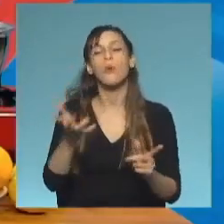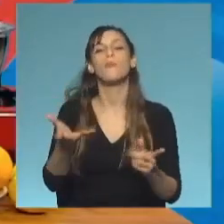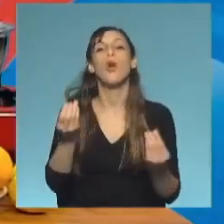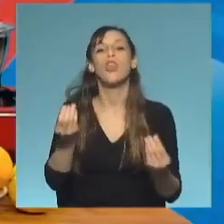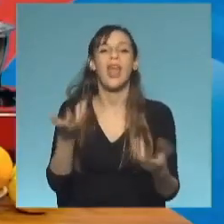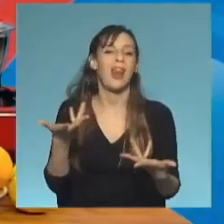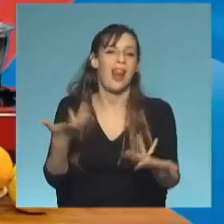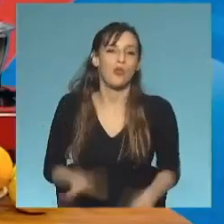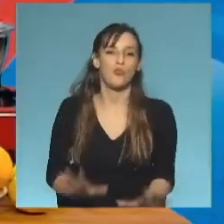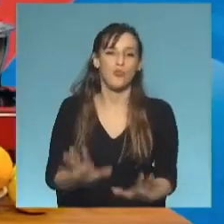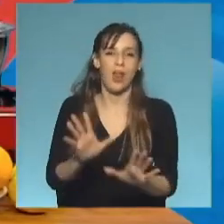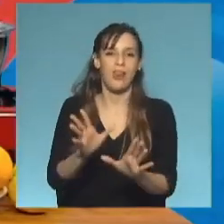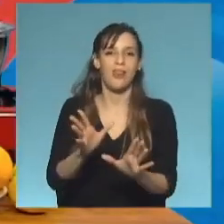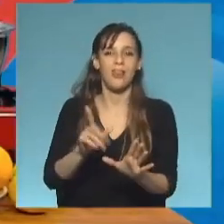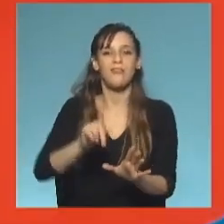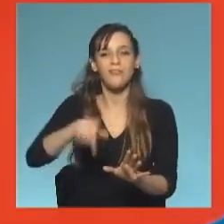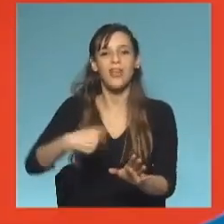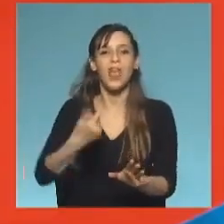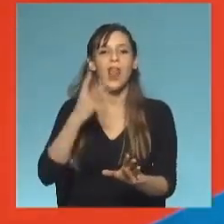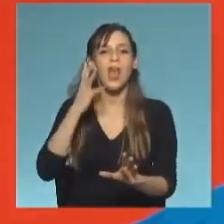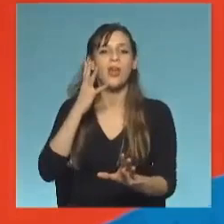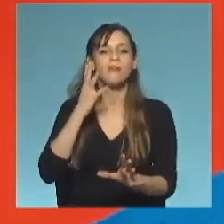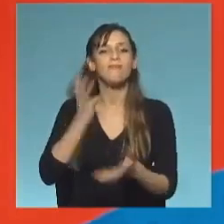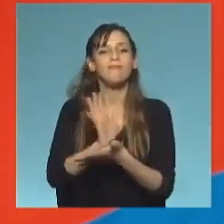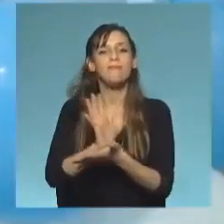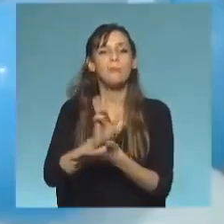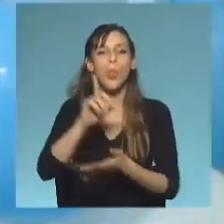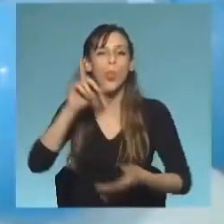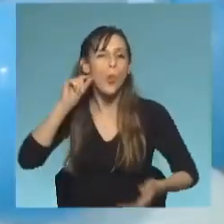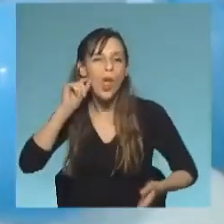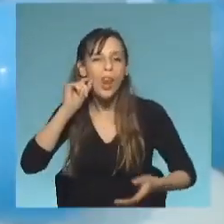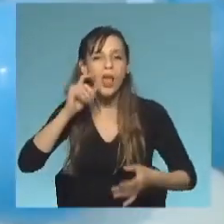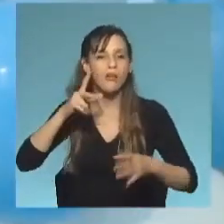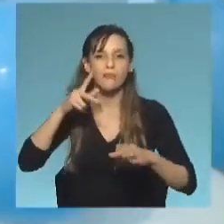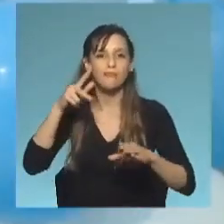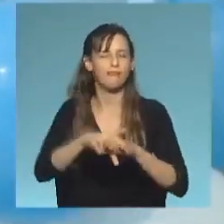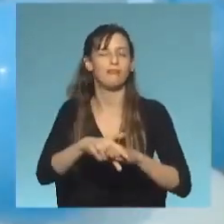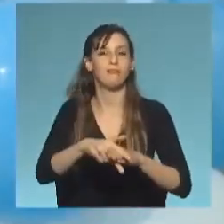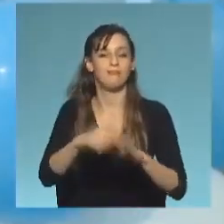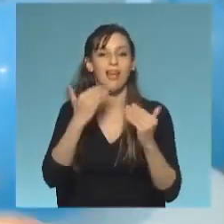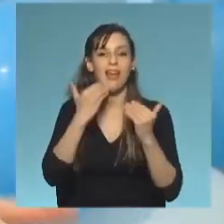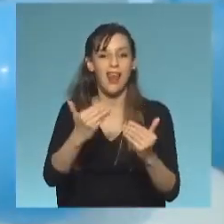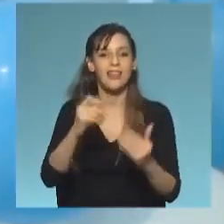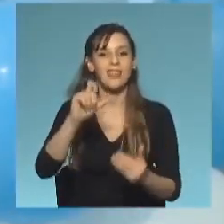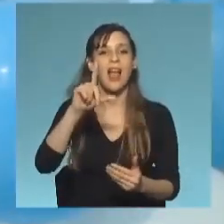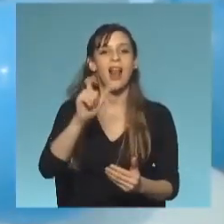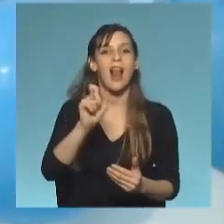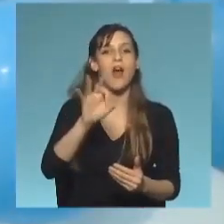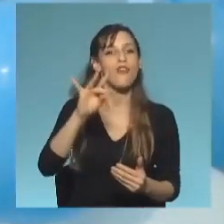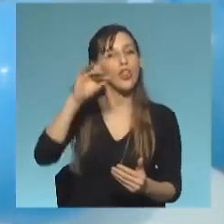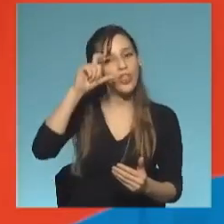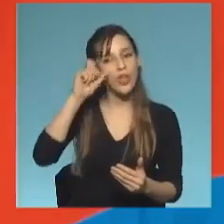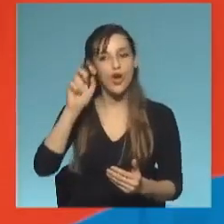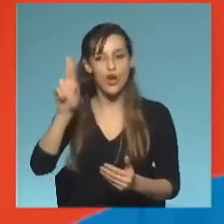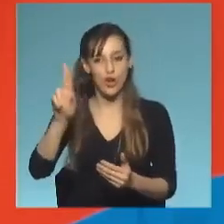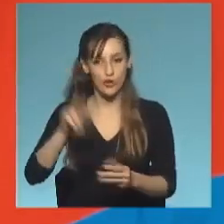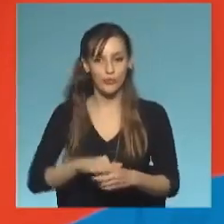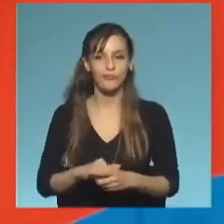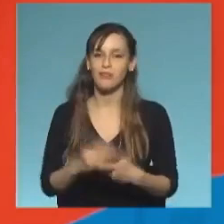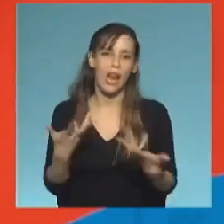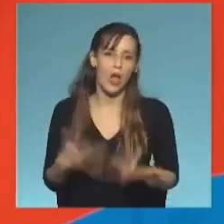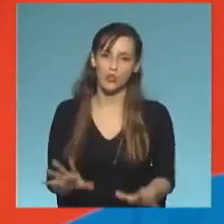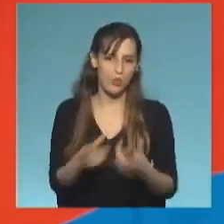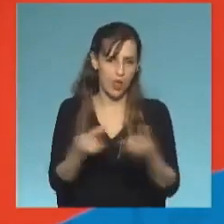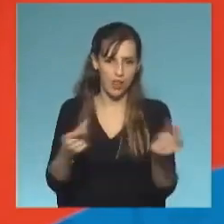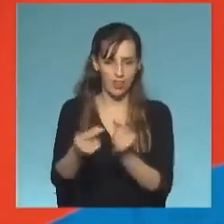natural. Se usaba antes para curar los dolores de muela. A veces si me duele un poquito me pongo un clavo. Ah, pero si no lo aguanto voy al menos. Claro, dentista, tal cual. Algunos también